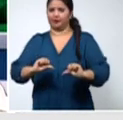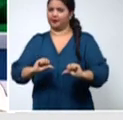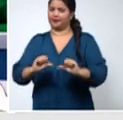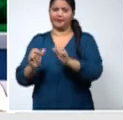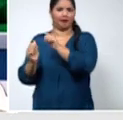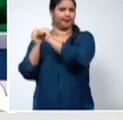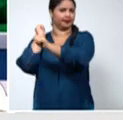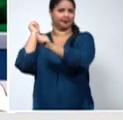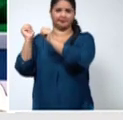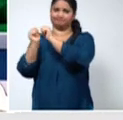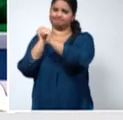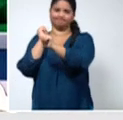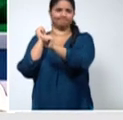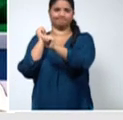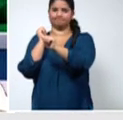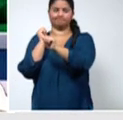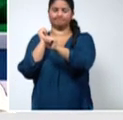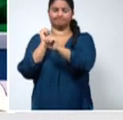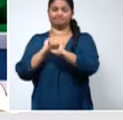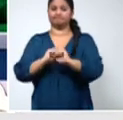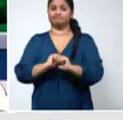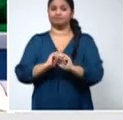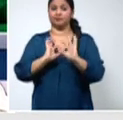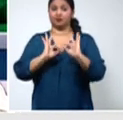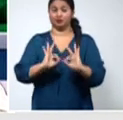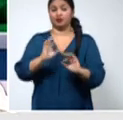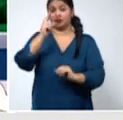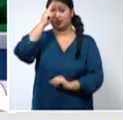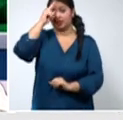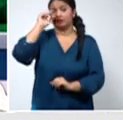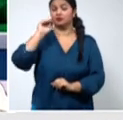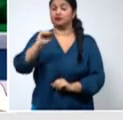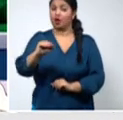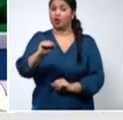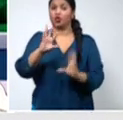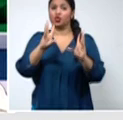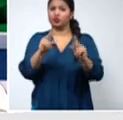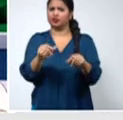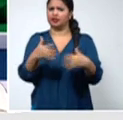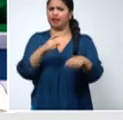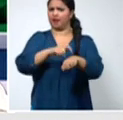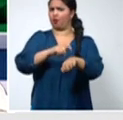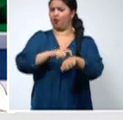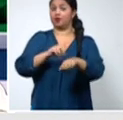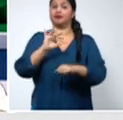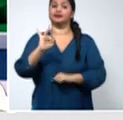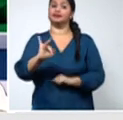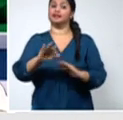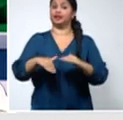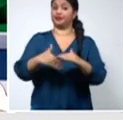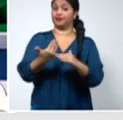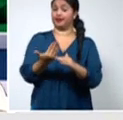tal que permaneció ingresada durante 7 días, y de los 7 días,